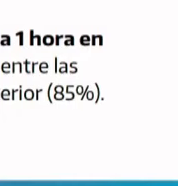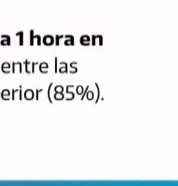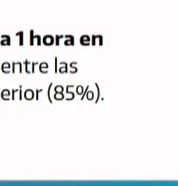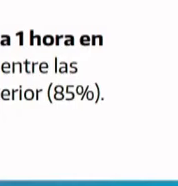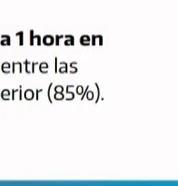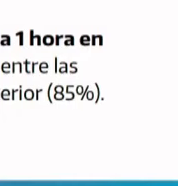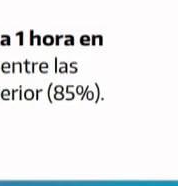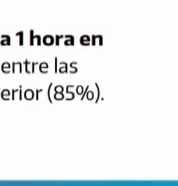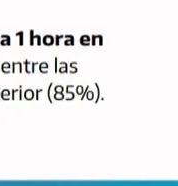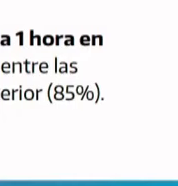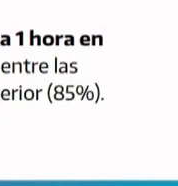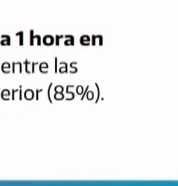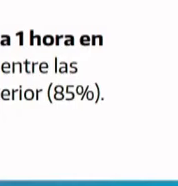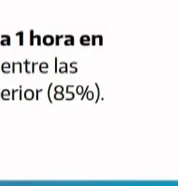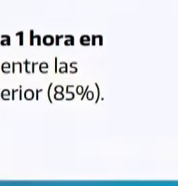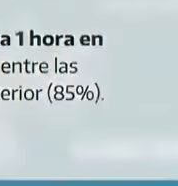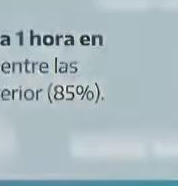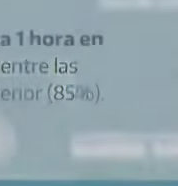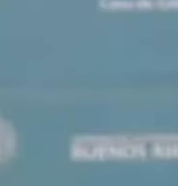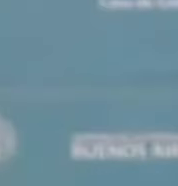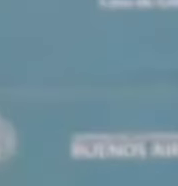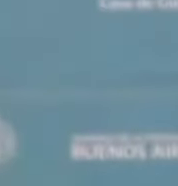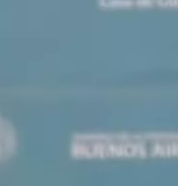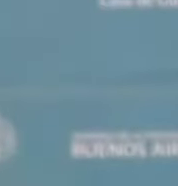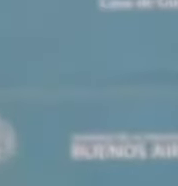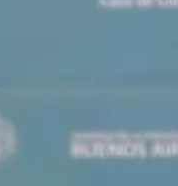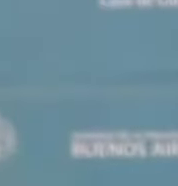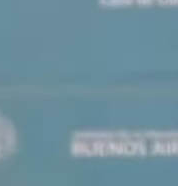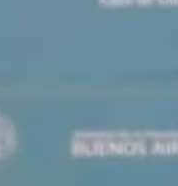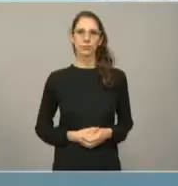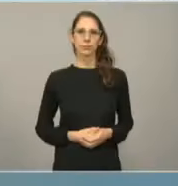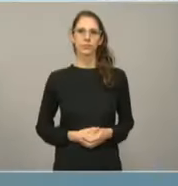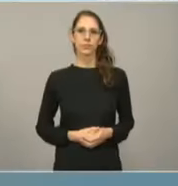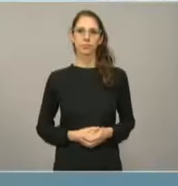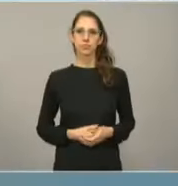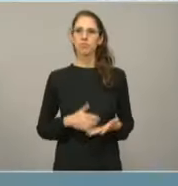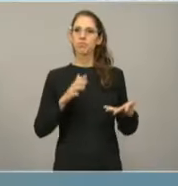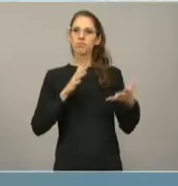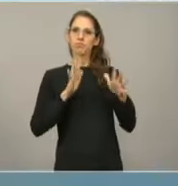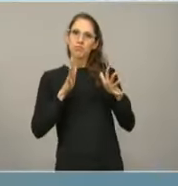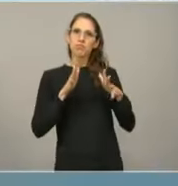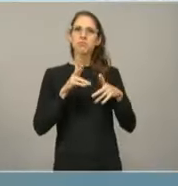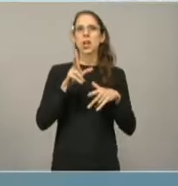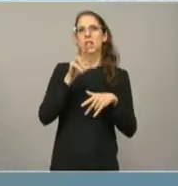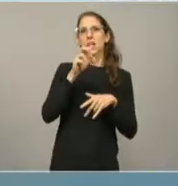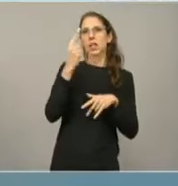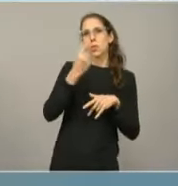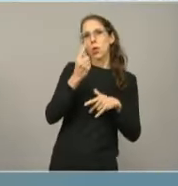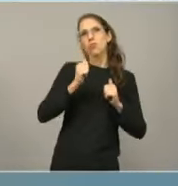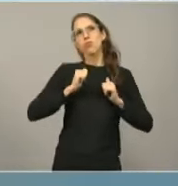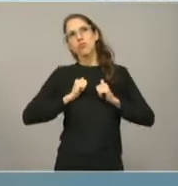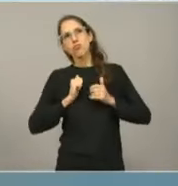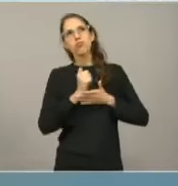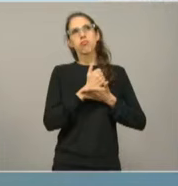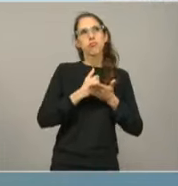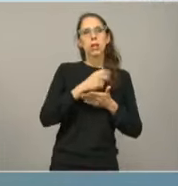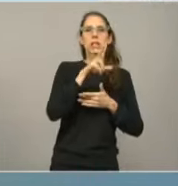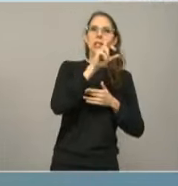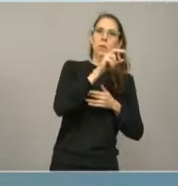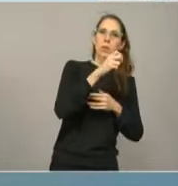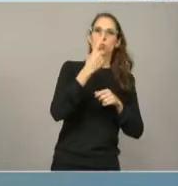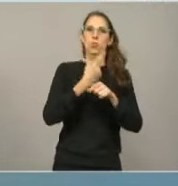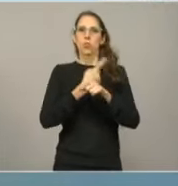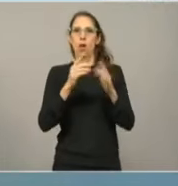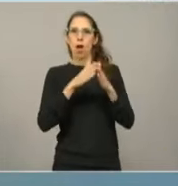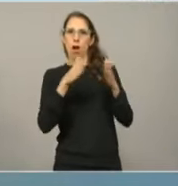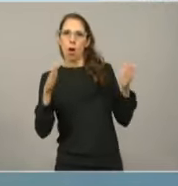que uno llega pensando que siempre va a ser Va a tener una demora muy grande bueno menos de media hora del 43 entre media hora y una hora el 3%